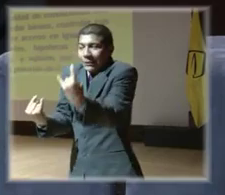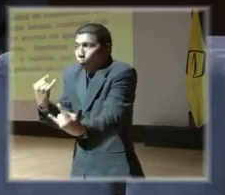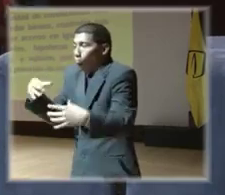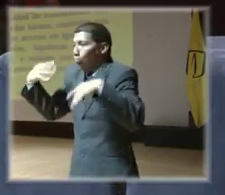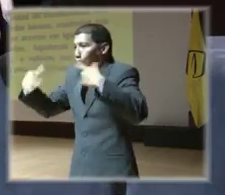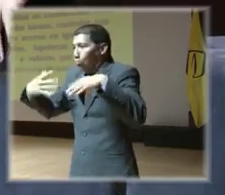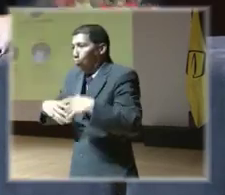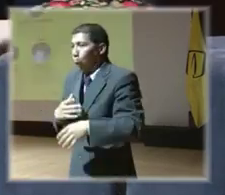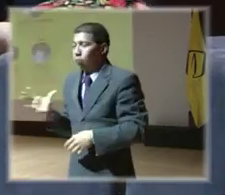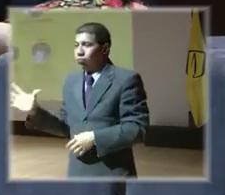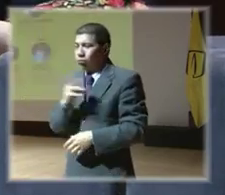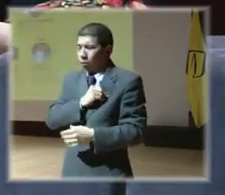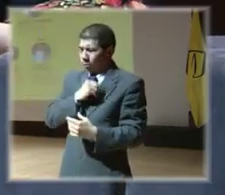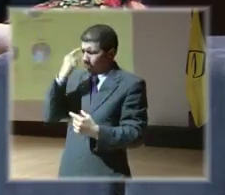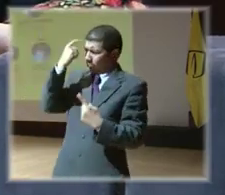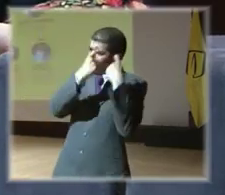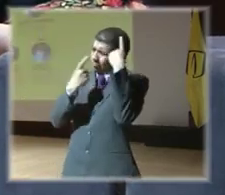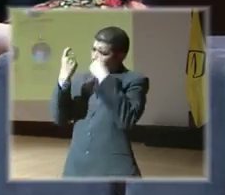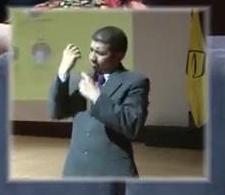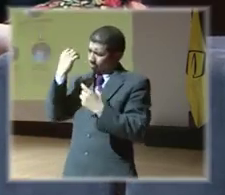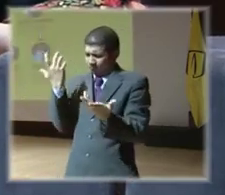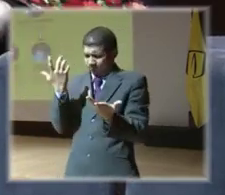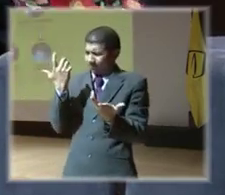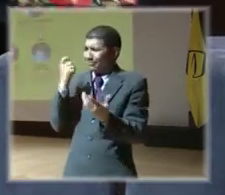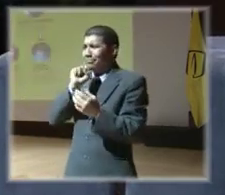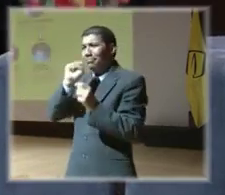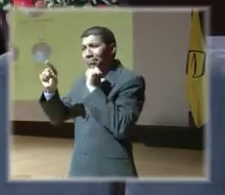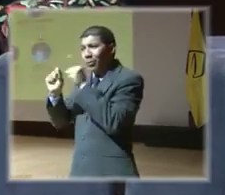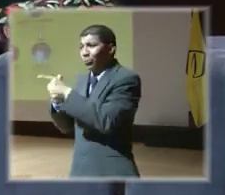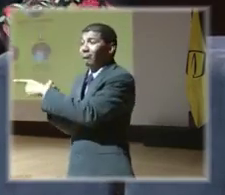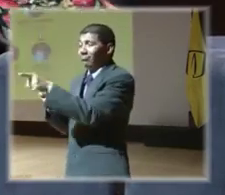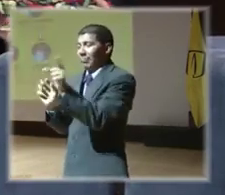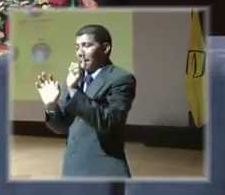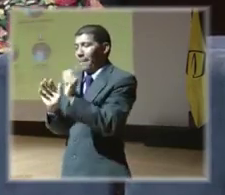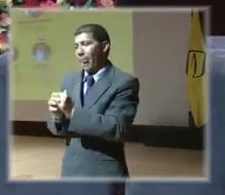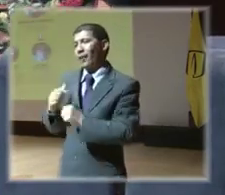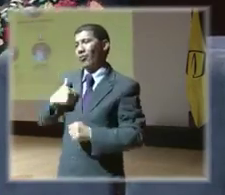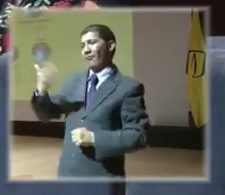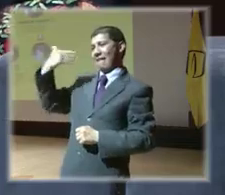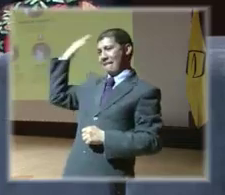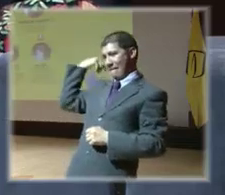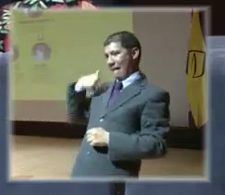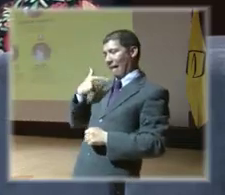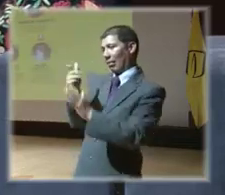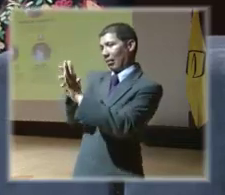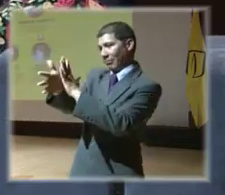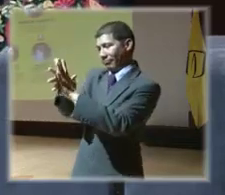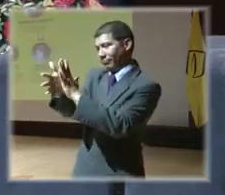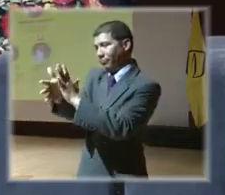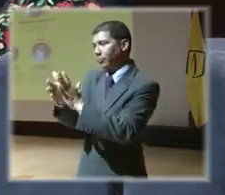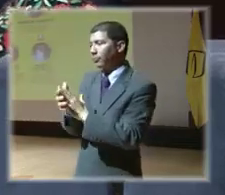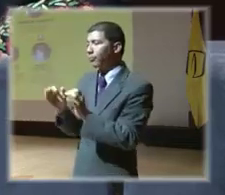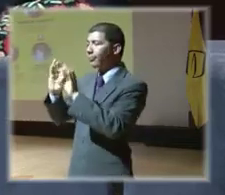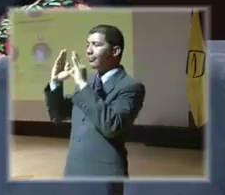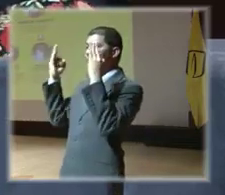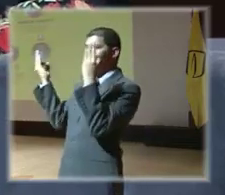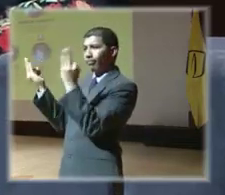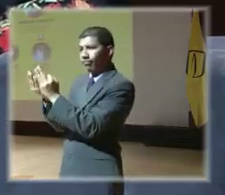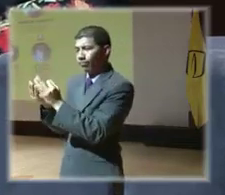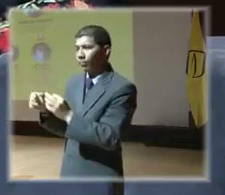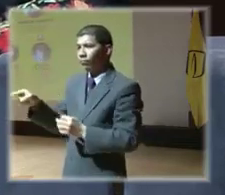genera muchas preguntas. Como mencioné al principio, muchas de las familias que hacen